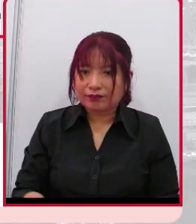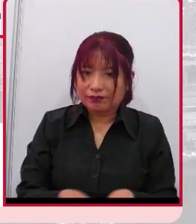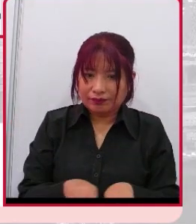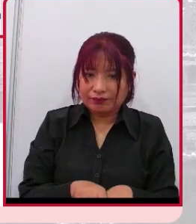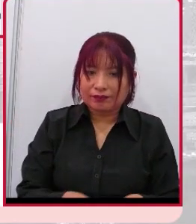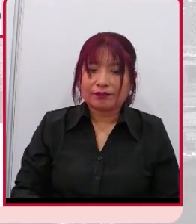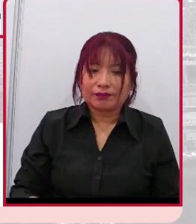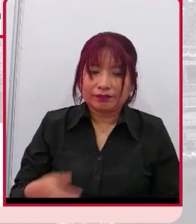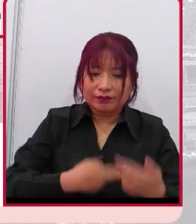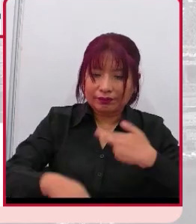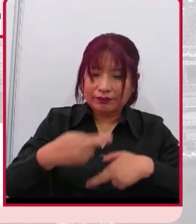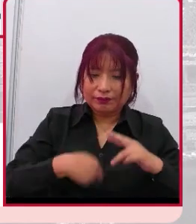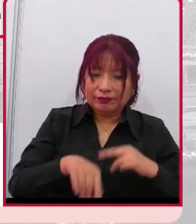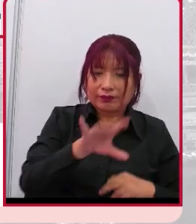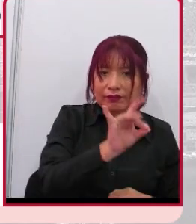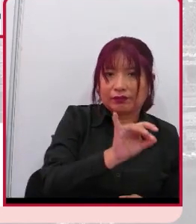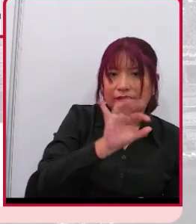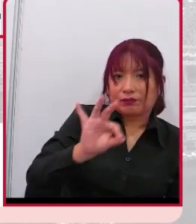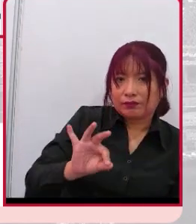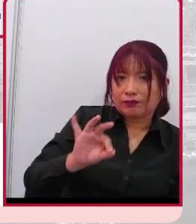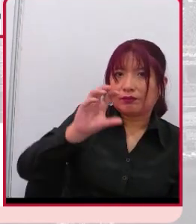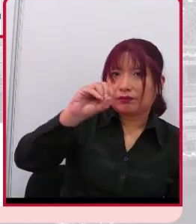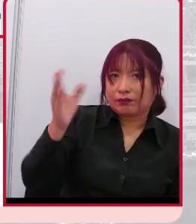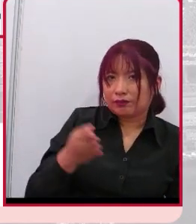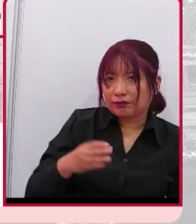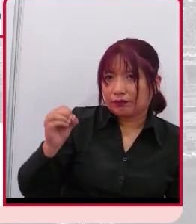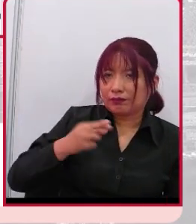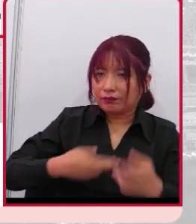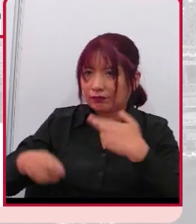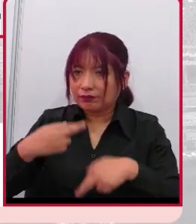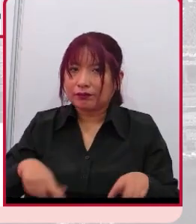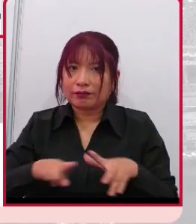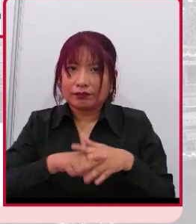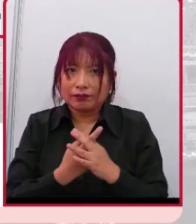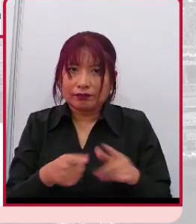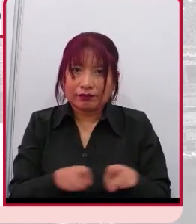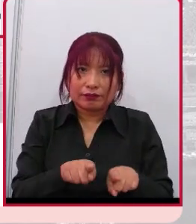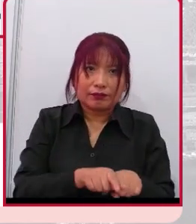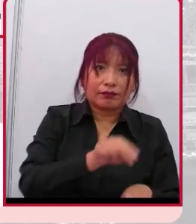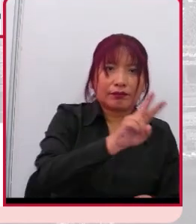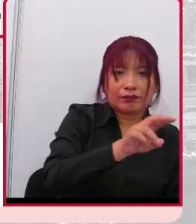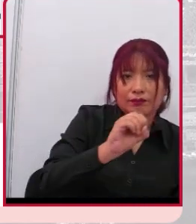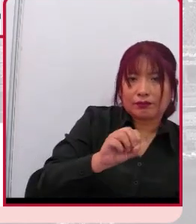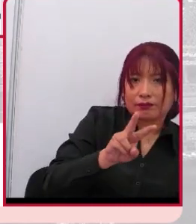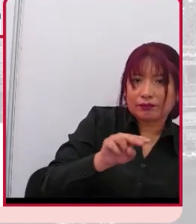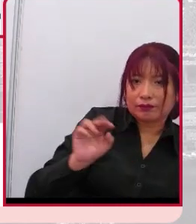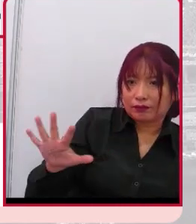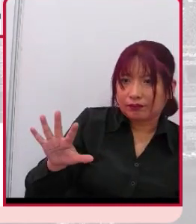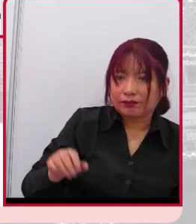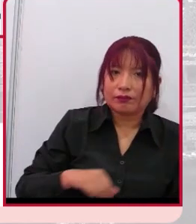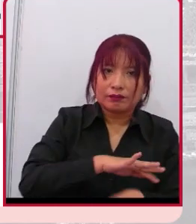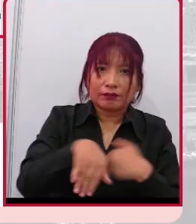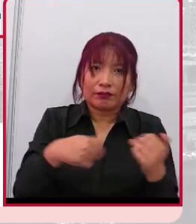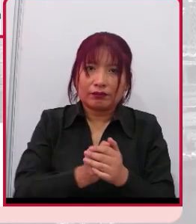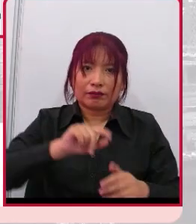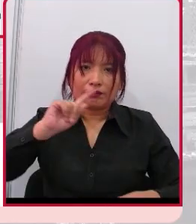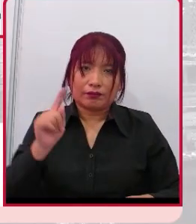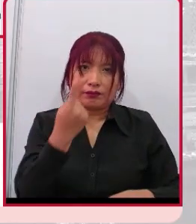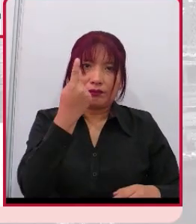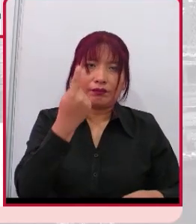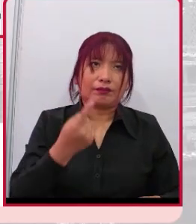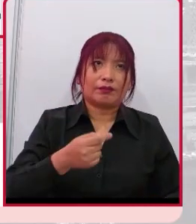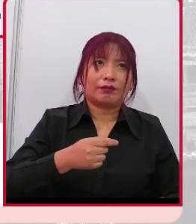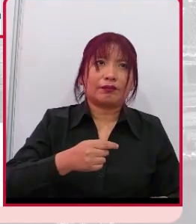una recuperación de 89% de recuperación. Iniciamos así el año 2025, todo el primer trimestre.